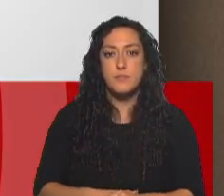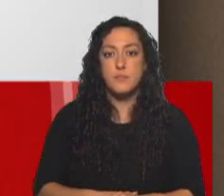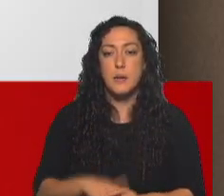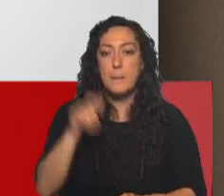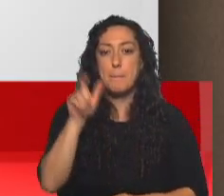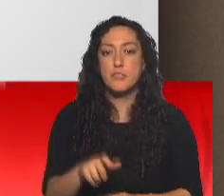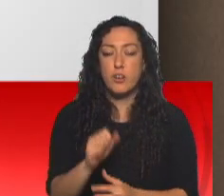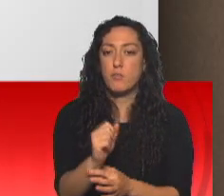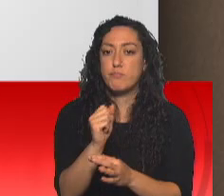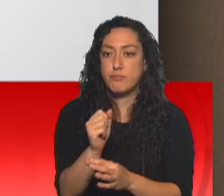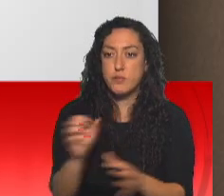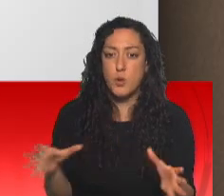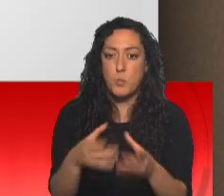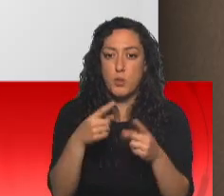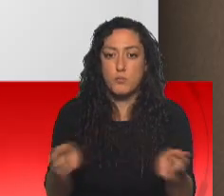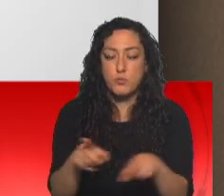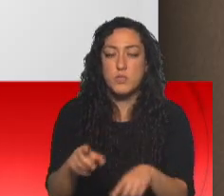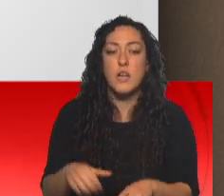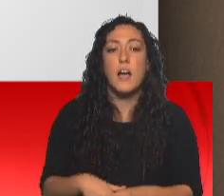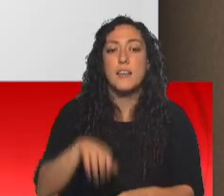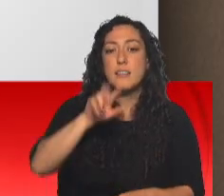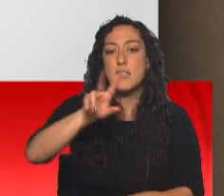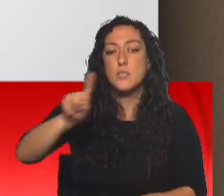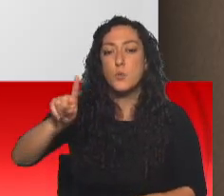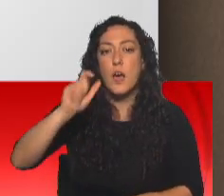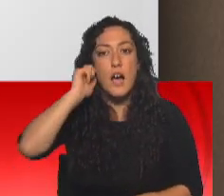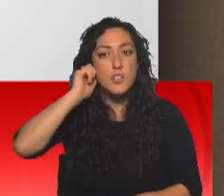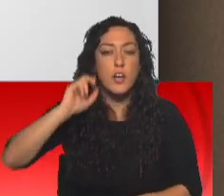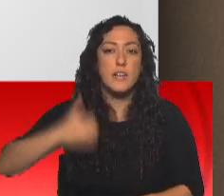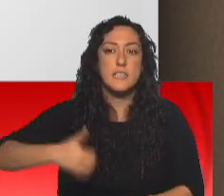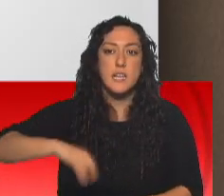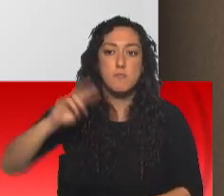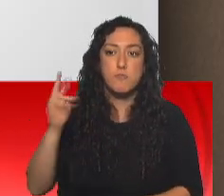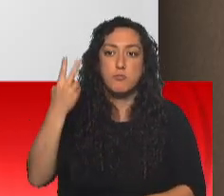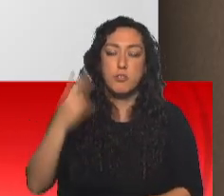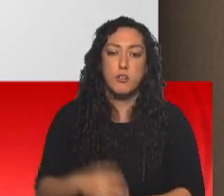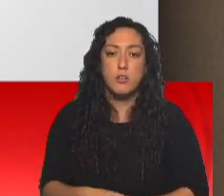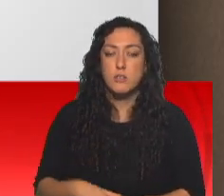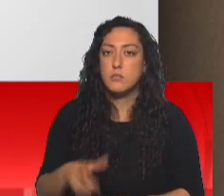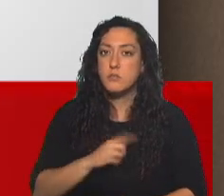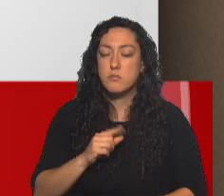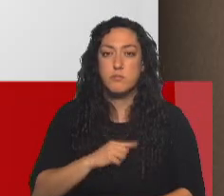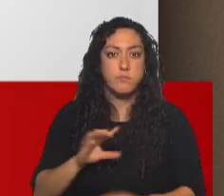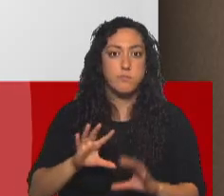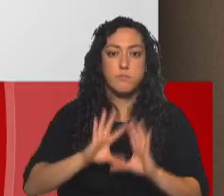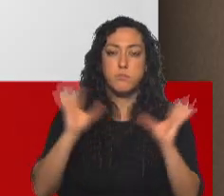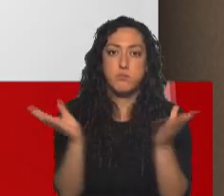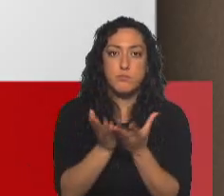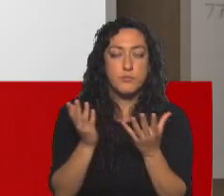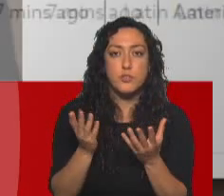de One Direction murió a los 31 años en la Argentina. Conmoción por su muerte en todo el